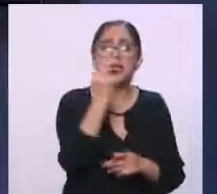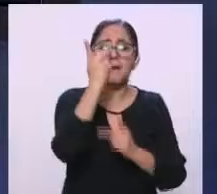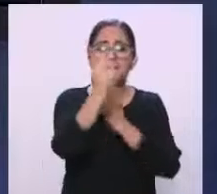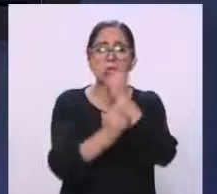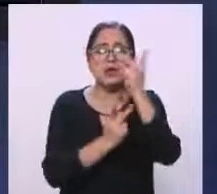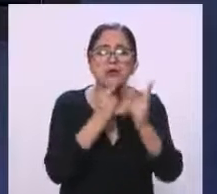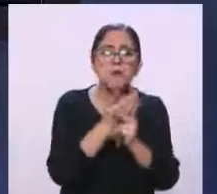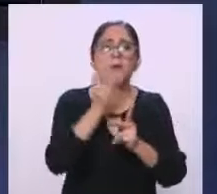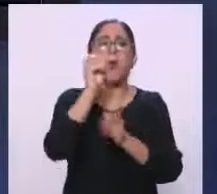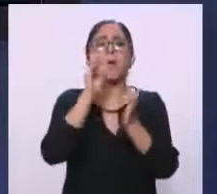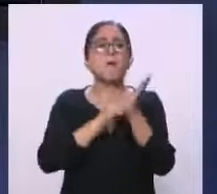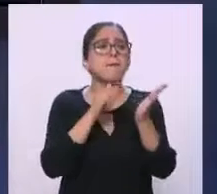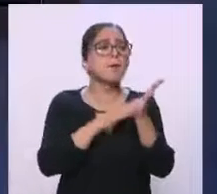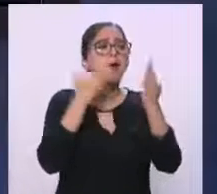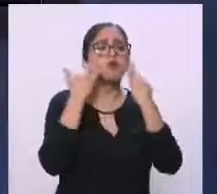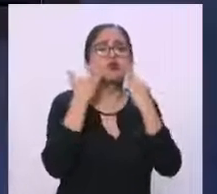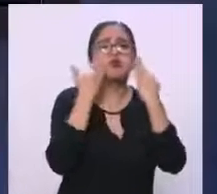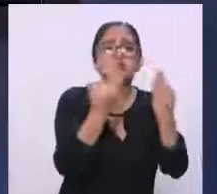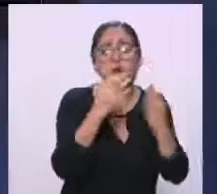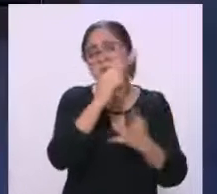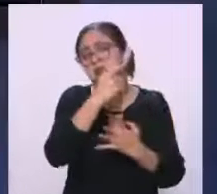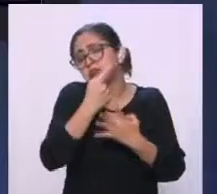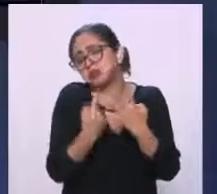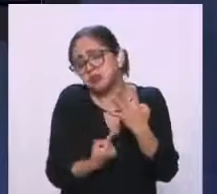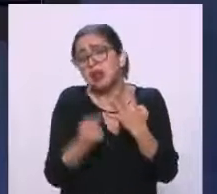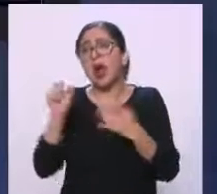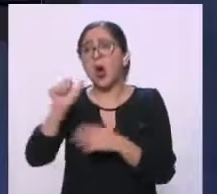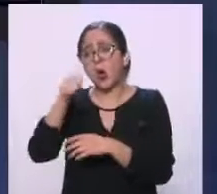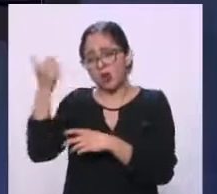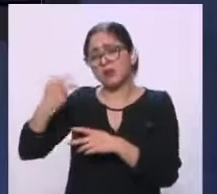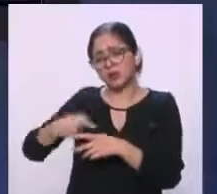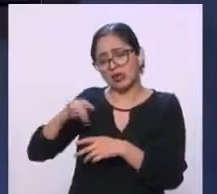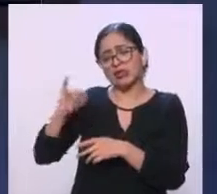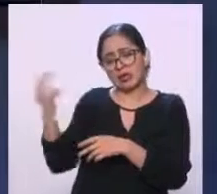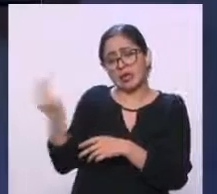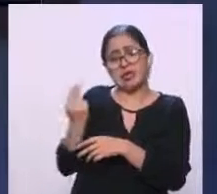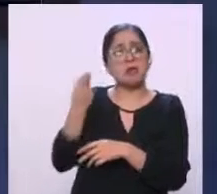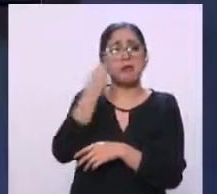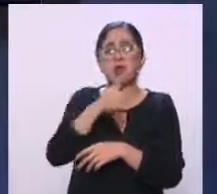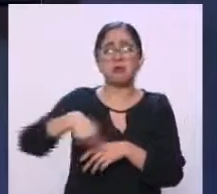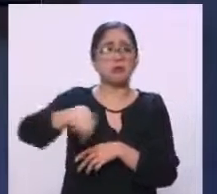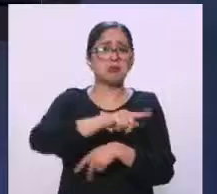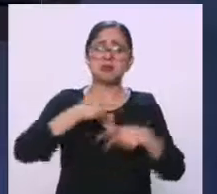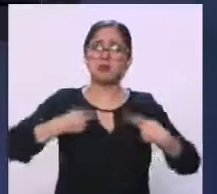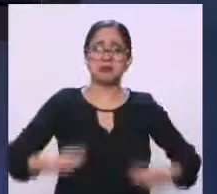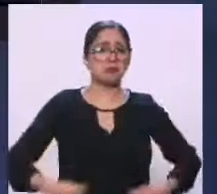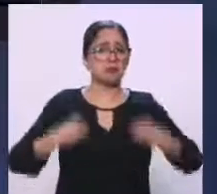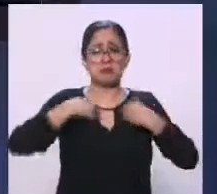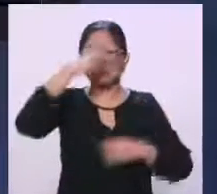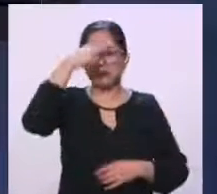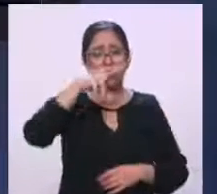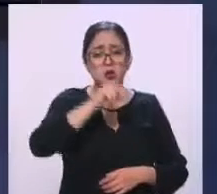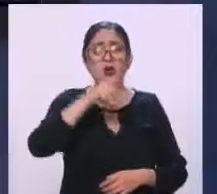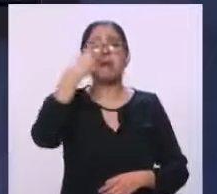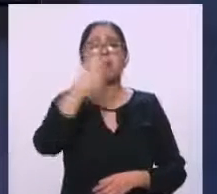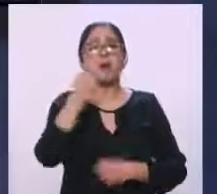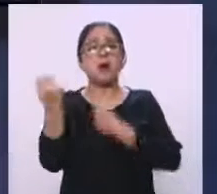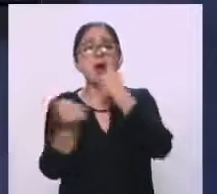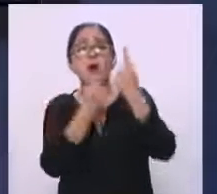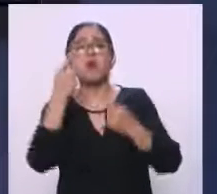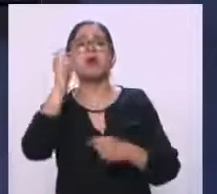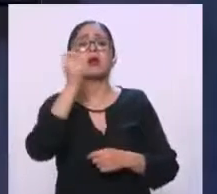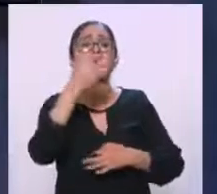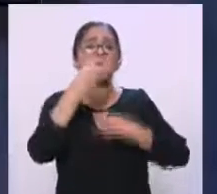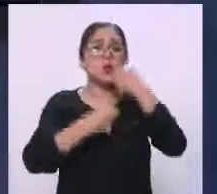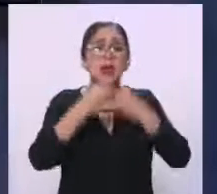otros requisitos semejantes. Y cabe mencionar que, por supuesto, este derecho está subordinado a las facultades de la autoridad judicial en casos de